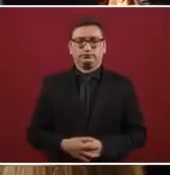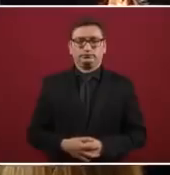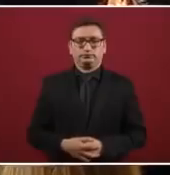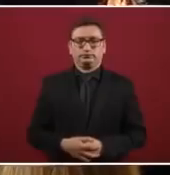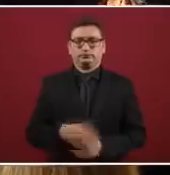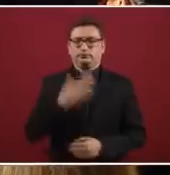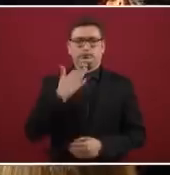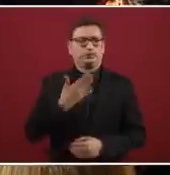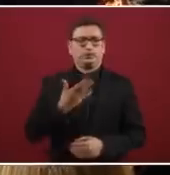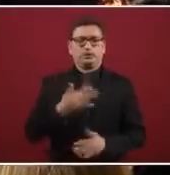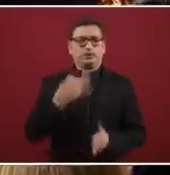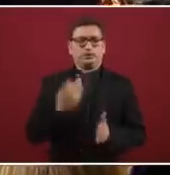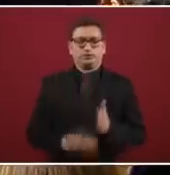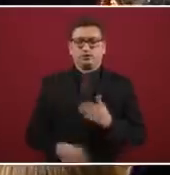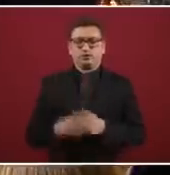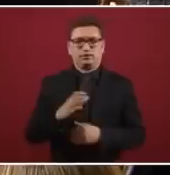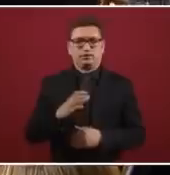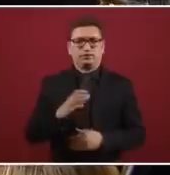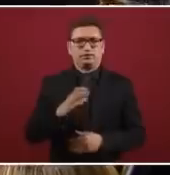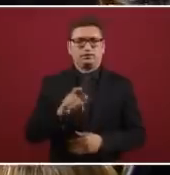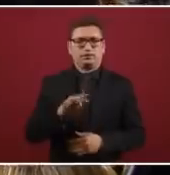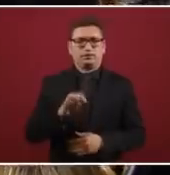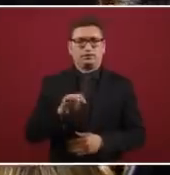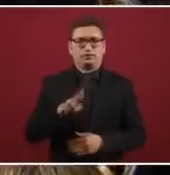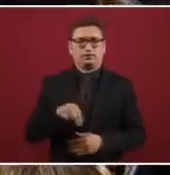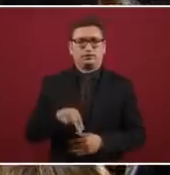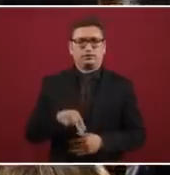Nos falta Carrie